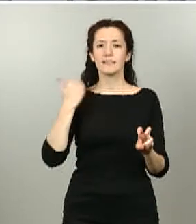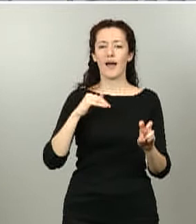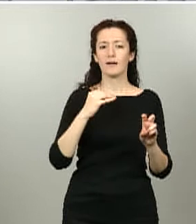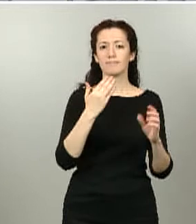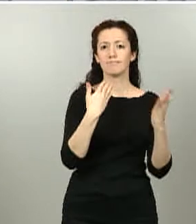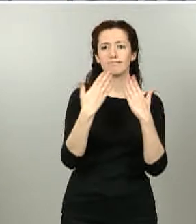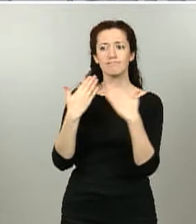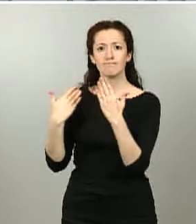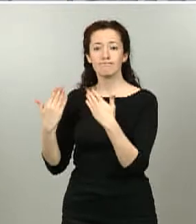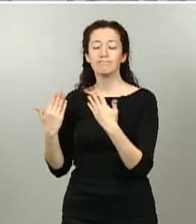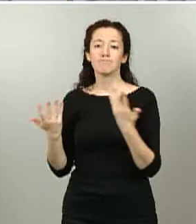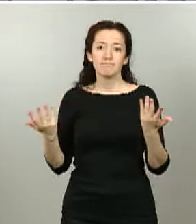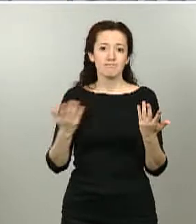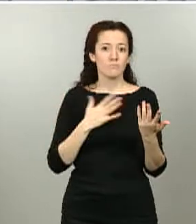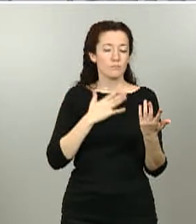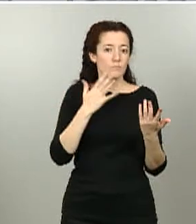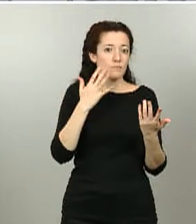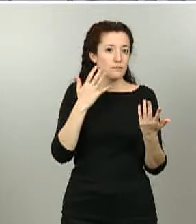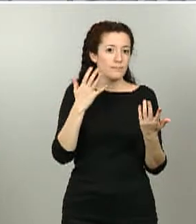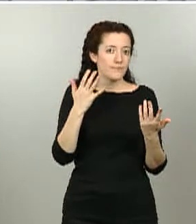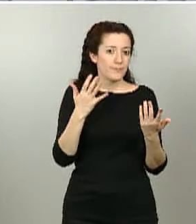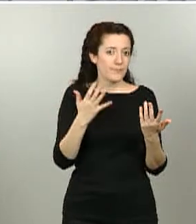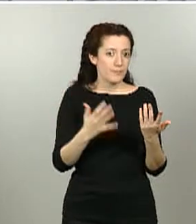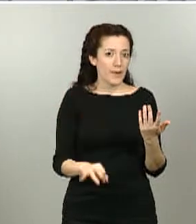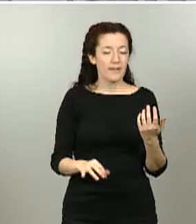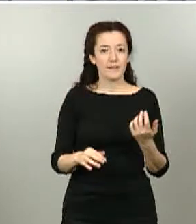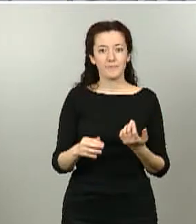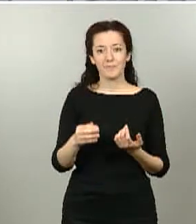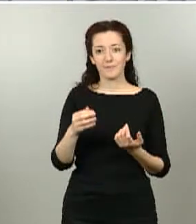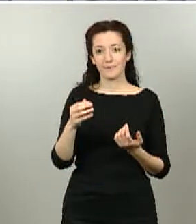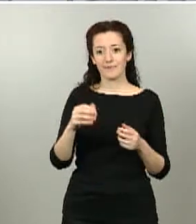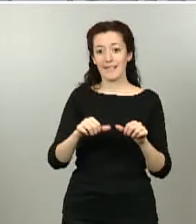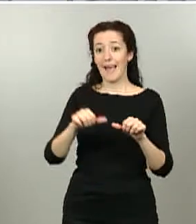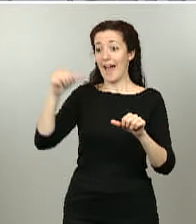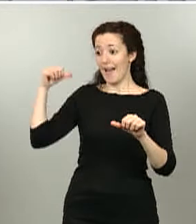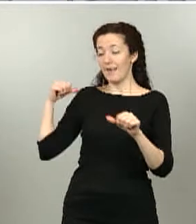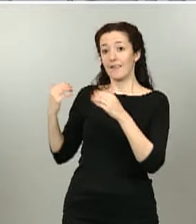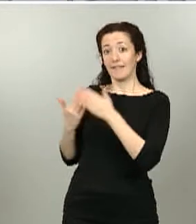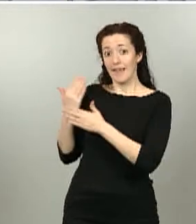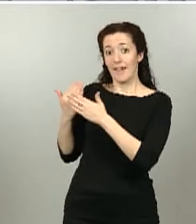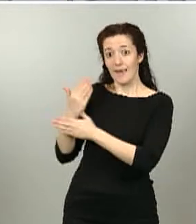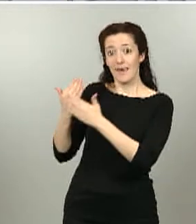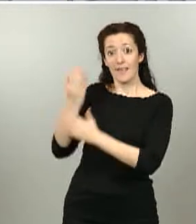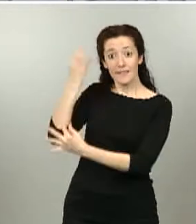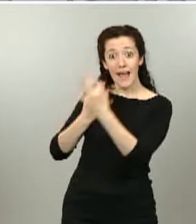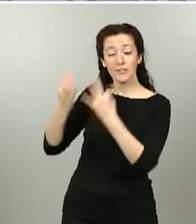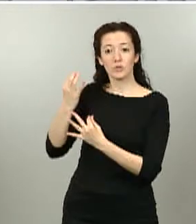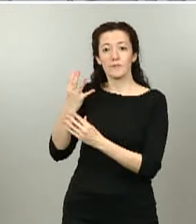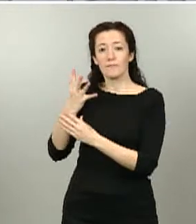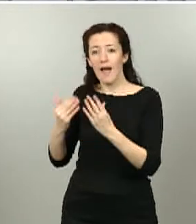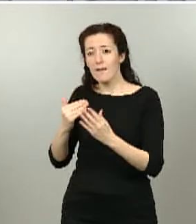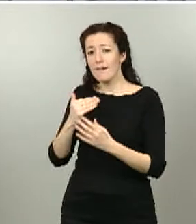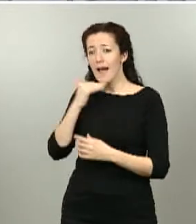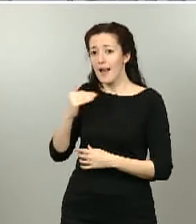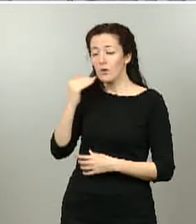estar a la hora de establecer los datos de los días previos, que se han podido corregir de alguna manera con pequeñas variaciones, 1 o